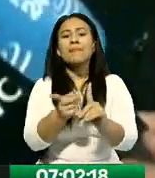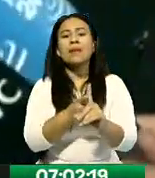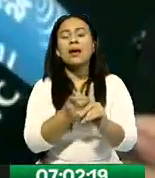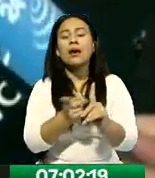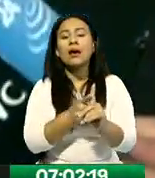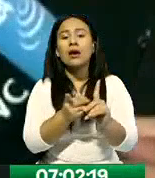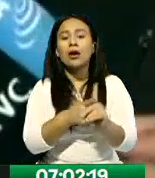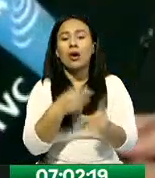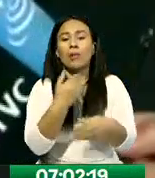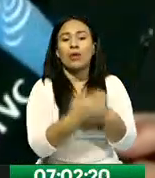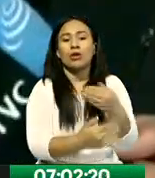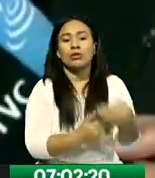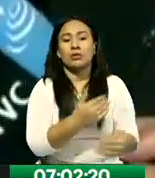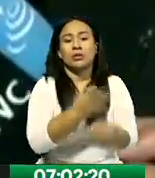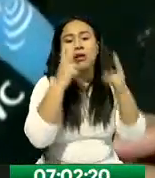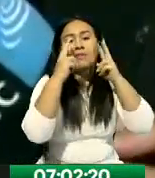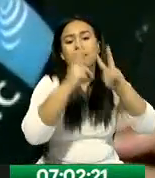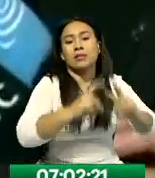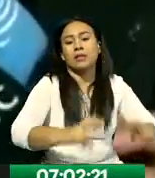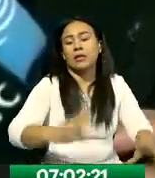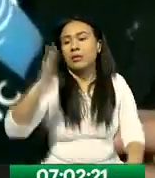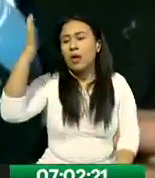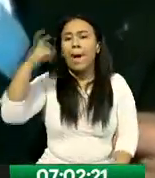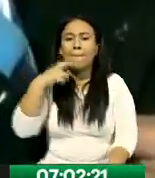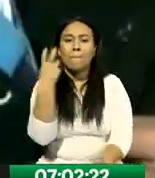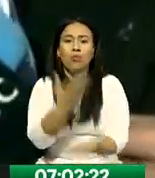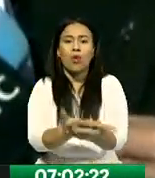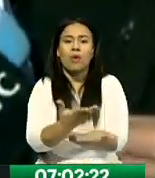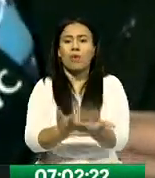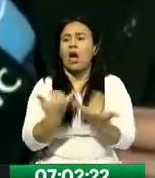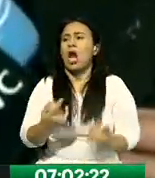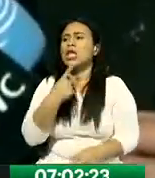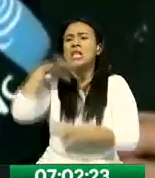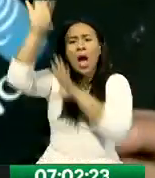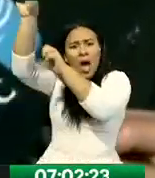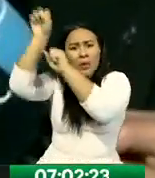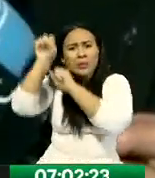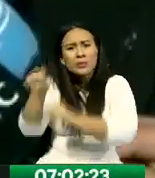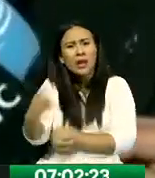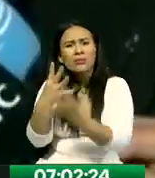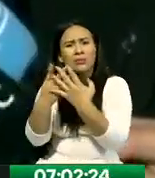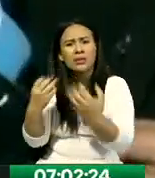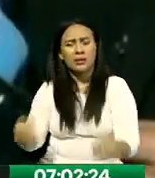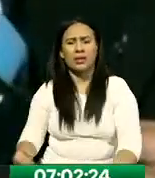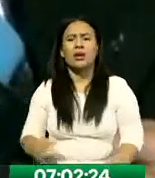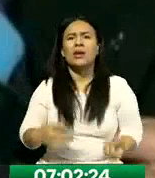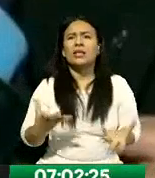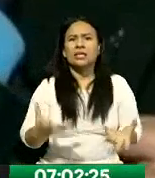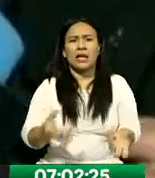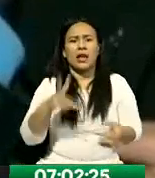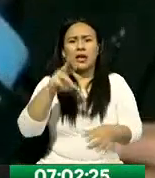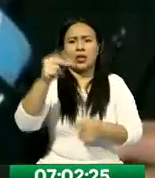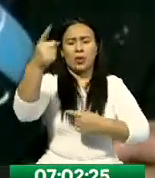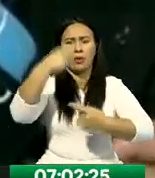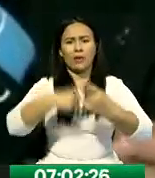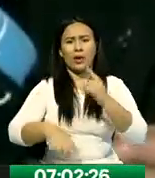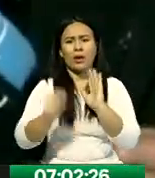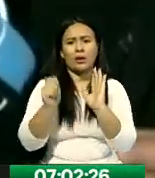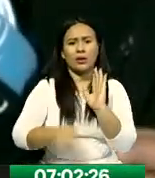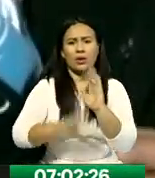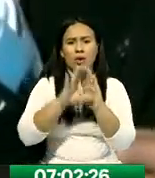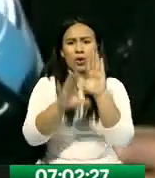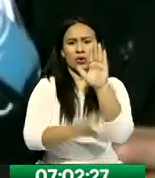de Derecho y sin ninguna prueba para el involucramiento. ¿Cuál es el objetivo? No solamente que no regrese, que ya lo lograron en la consulta